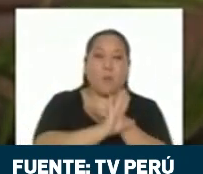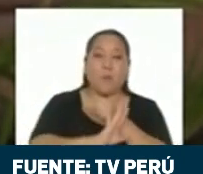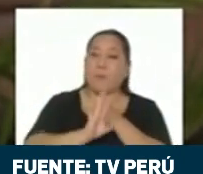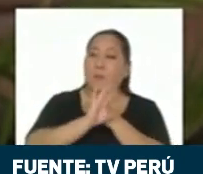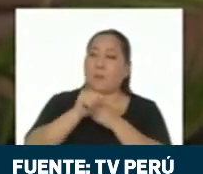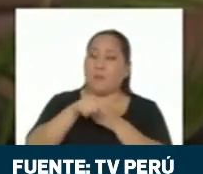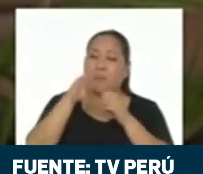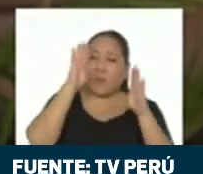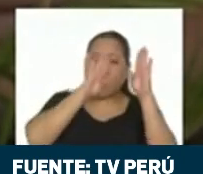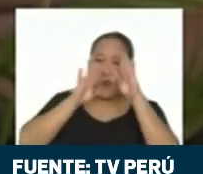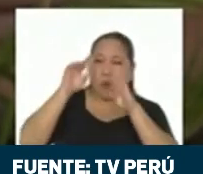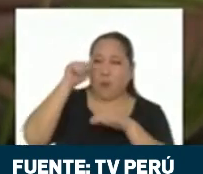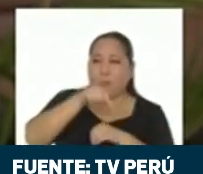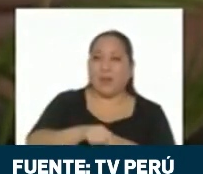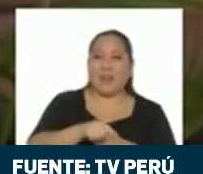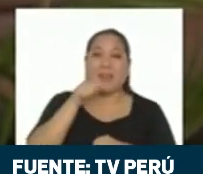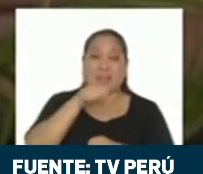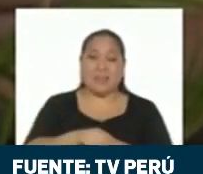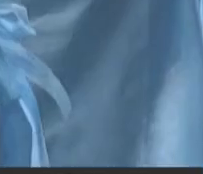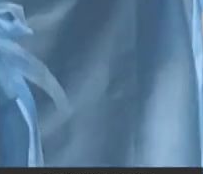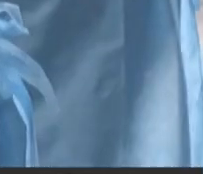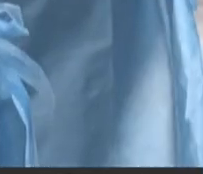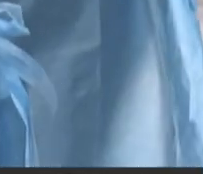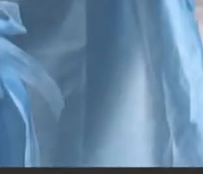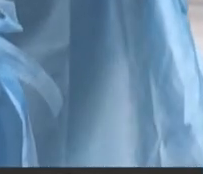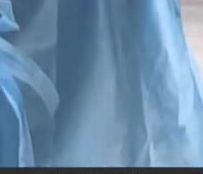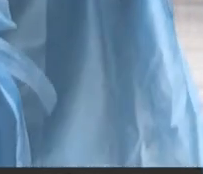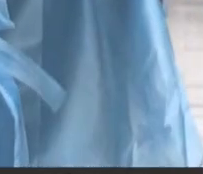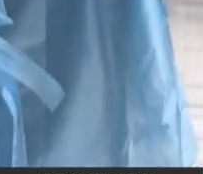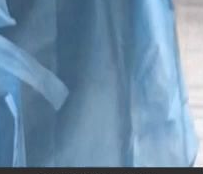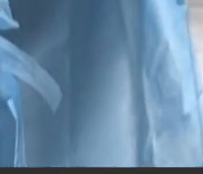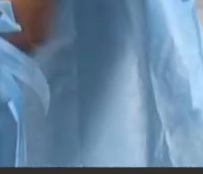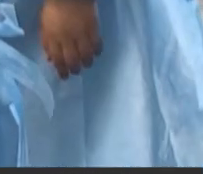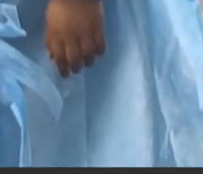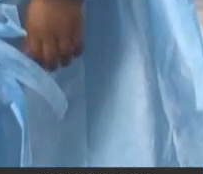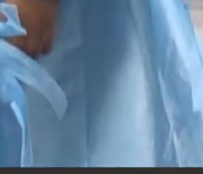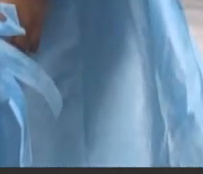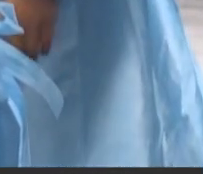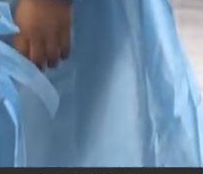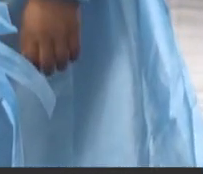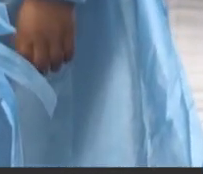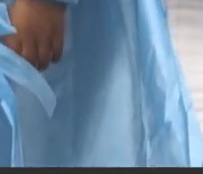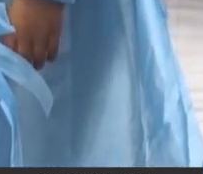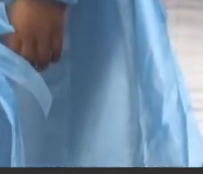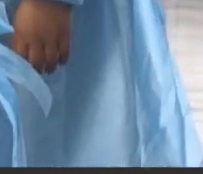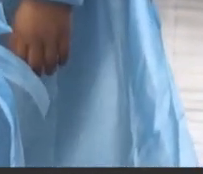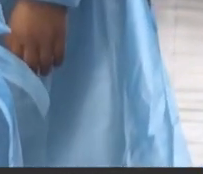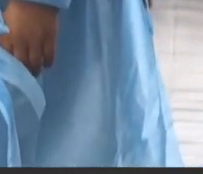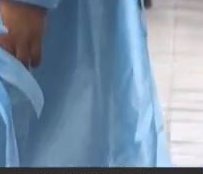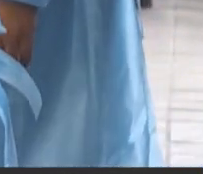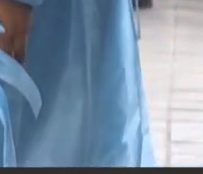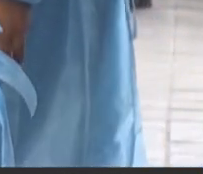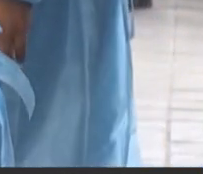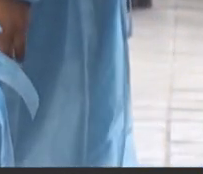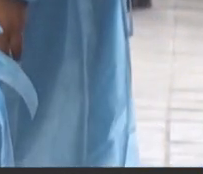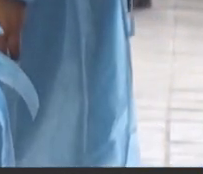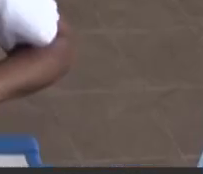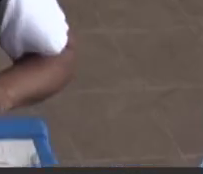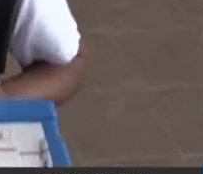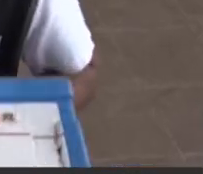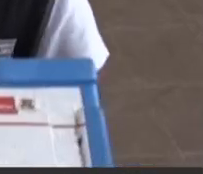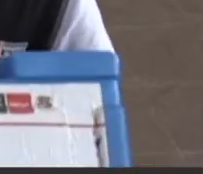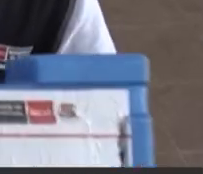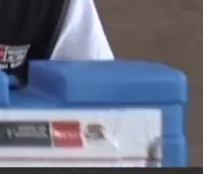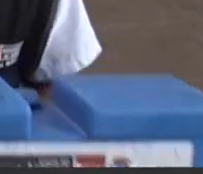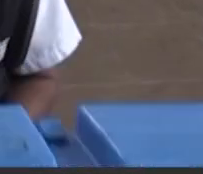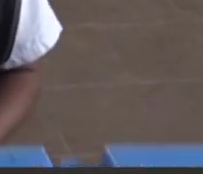El ministro de Salud, Óscar Ugarte, confirmó este miércoles que se ha detectado en el Perú un caso de la variante de la India del coronavirus. En conferencia